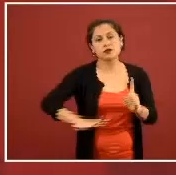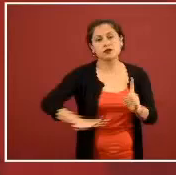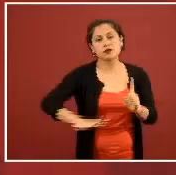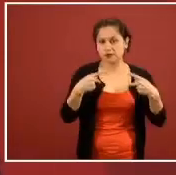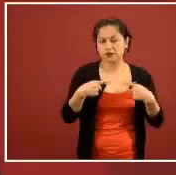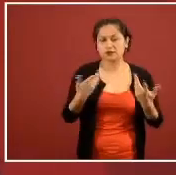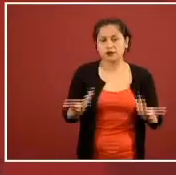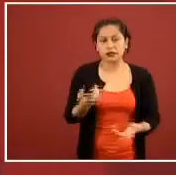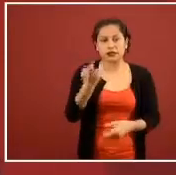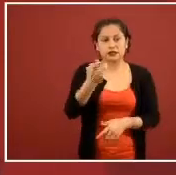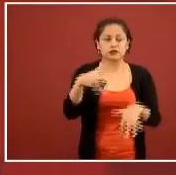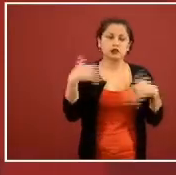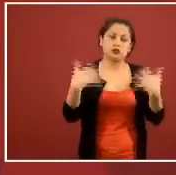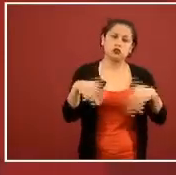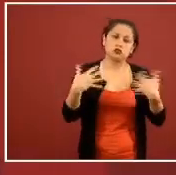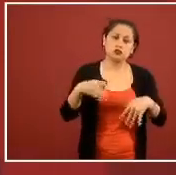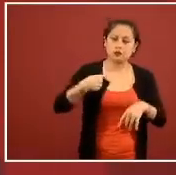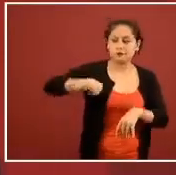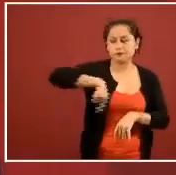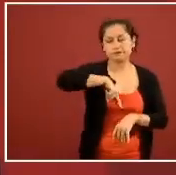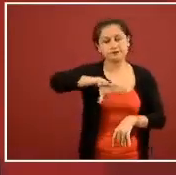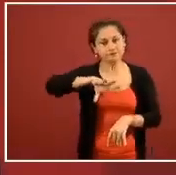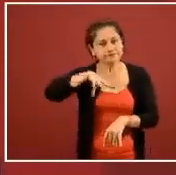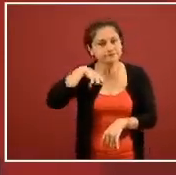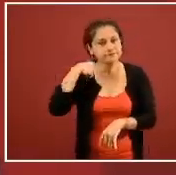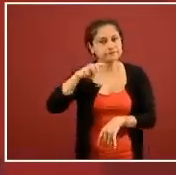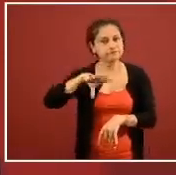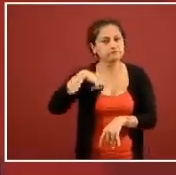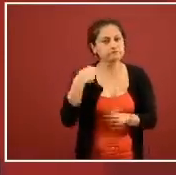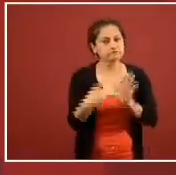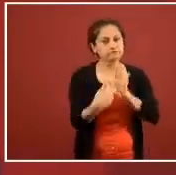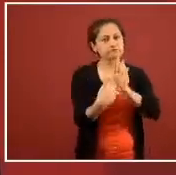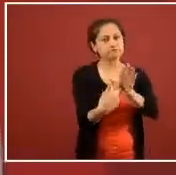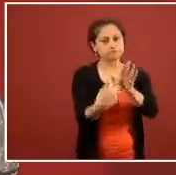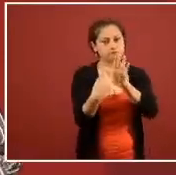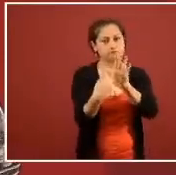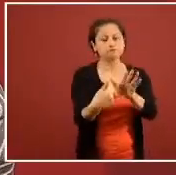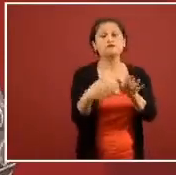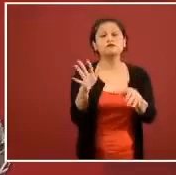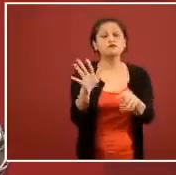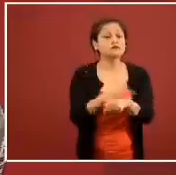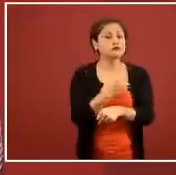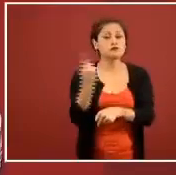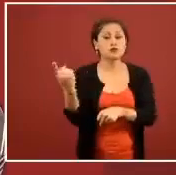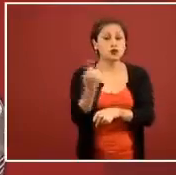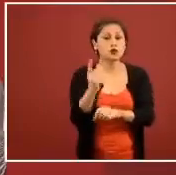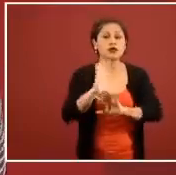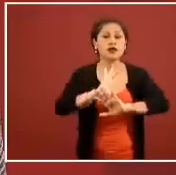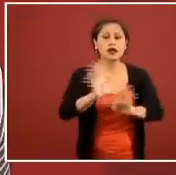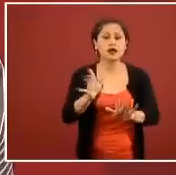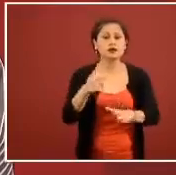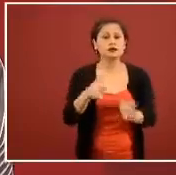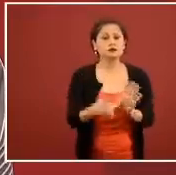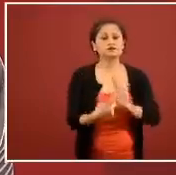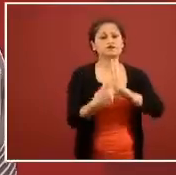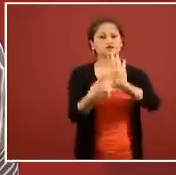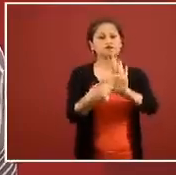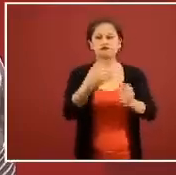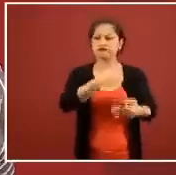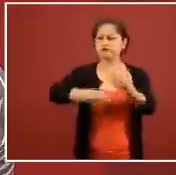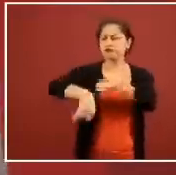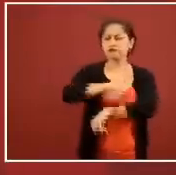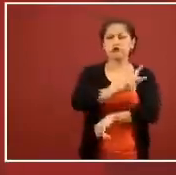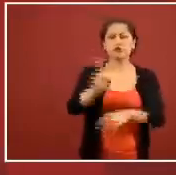que nos da mucho gusto ejercer porque nos habla del compromiso de todo el gobierno.